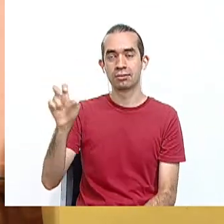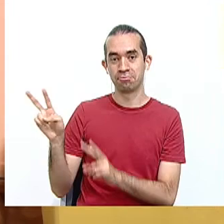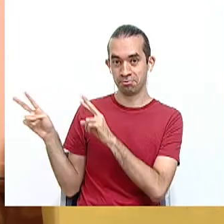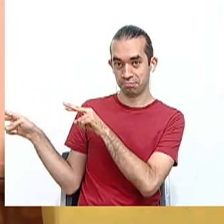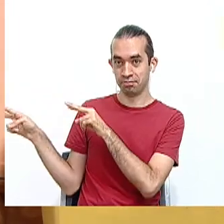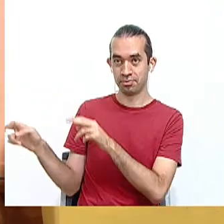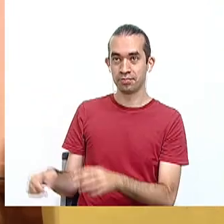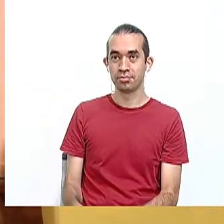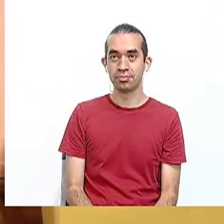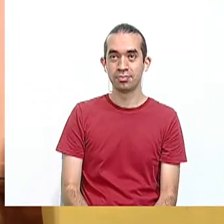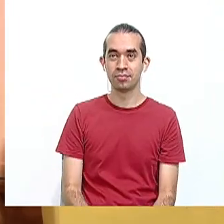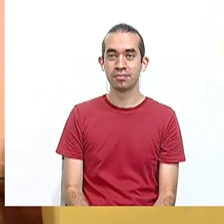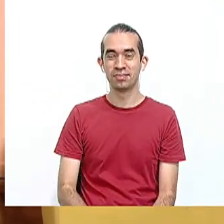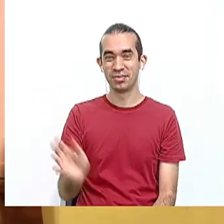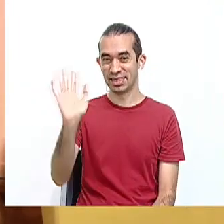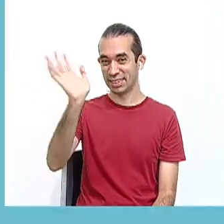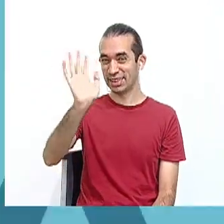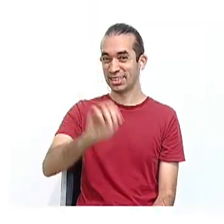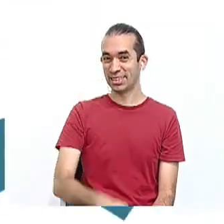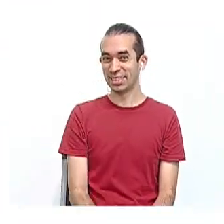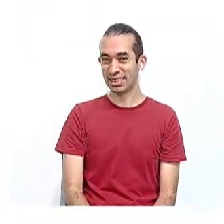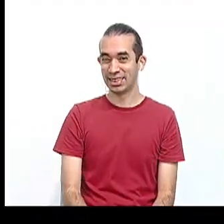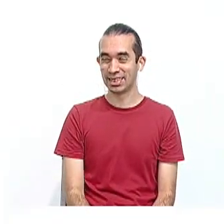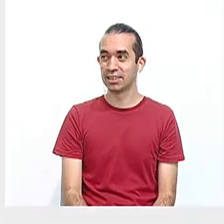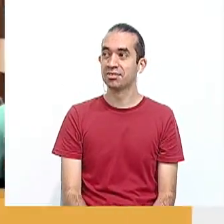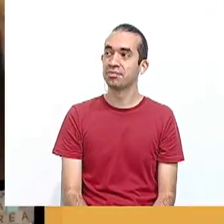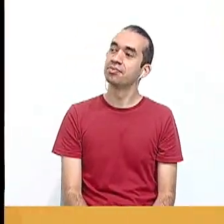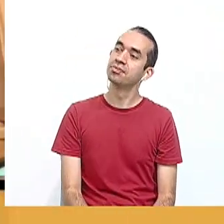www.rae.es. ¡Chao!